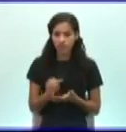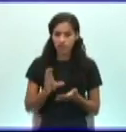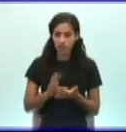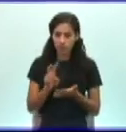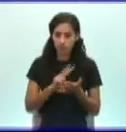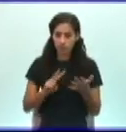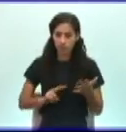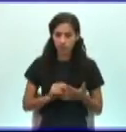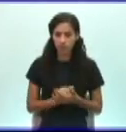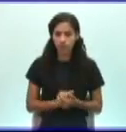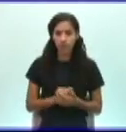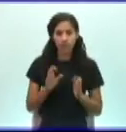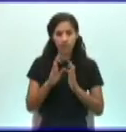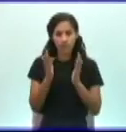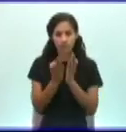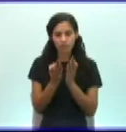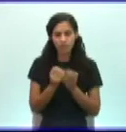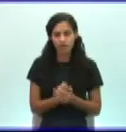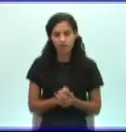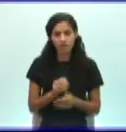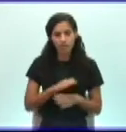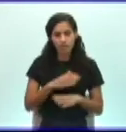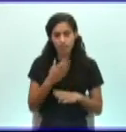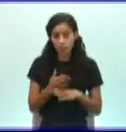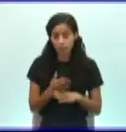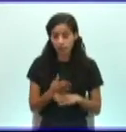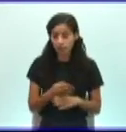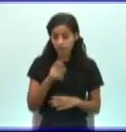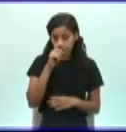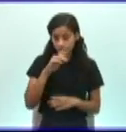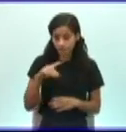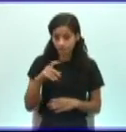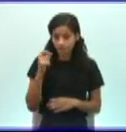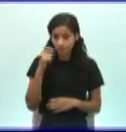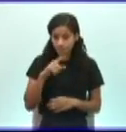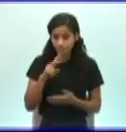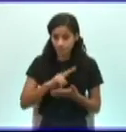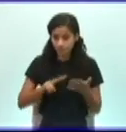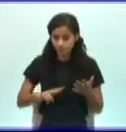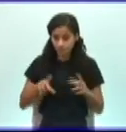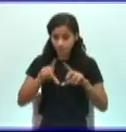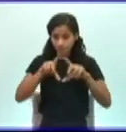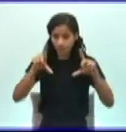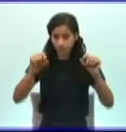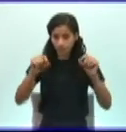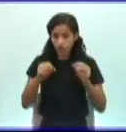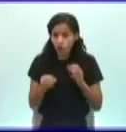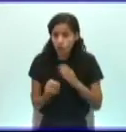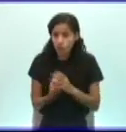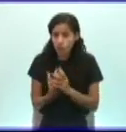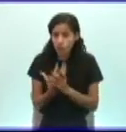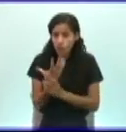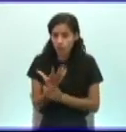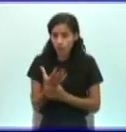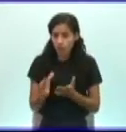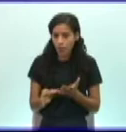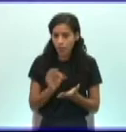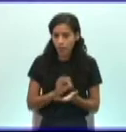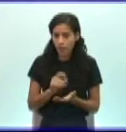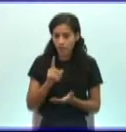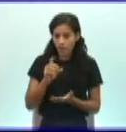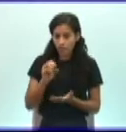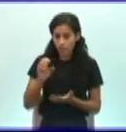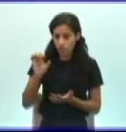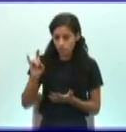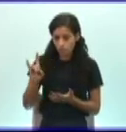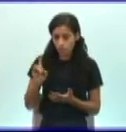lectura. Familiares, después que los niños lean el texto, las flores que aparecen en la página 109 del